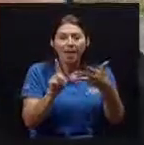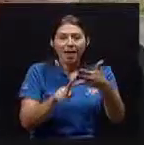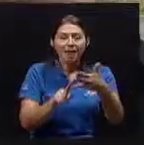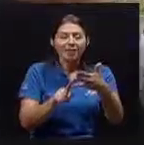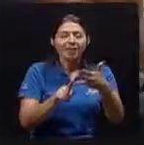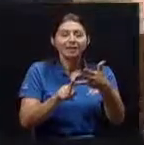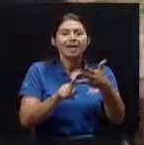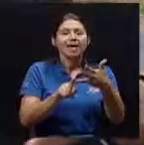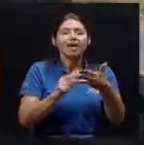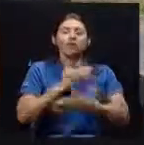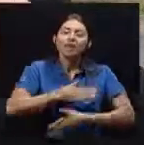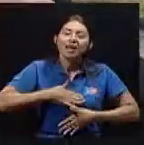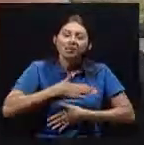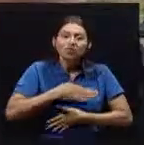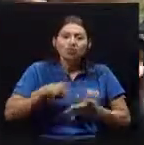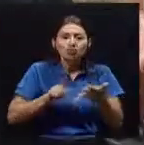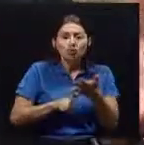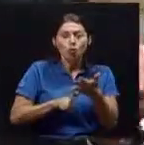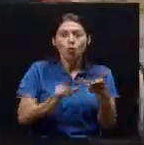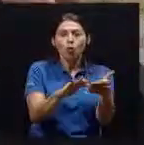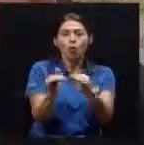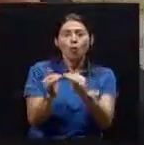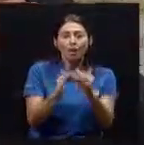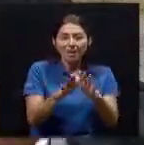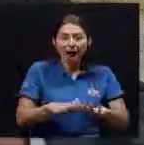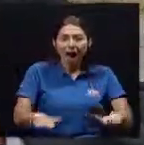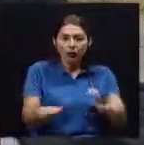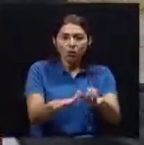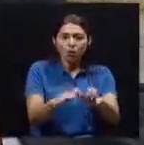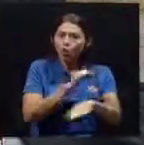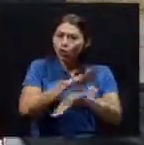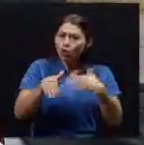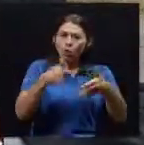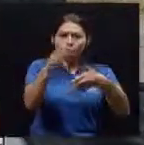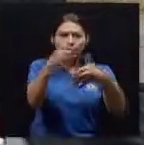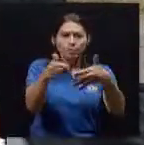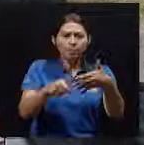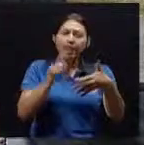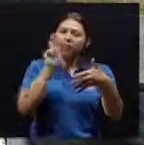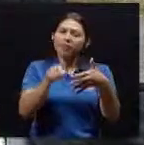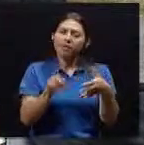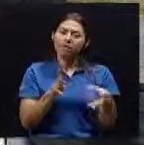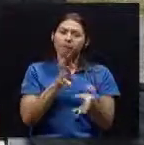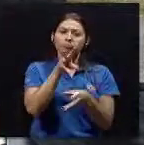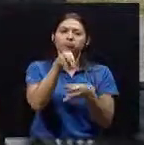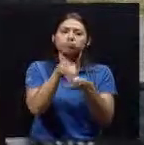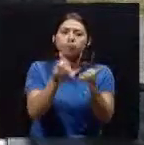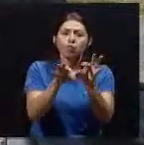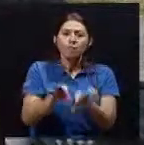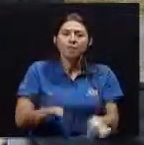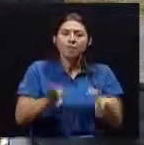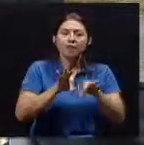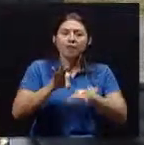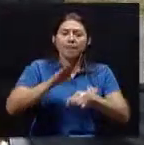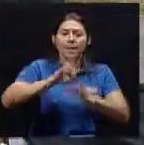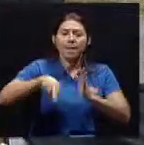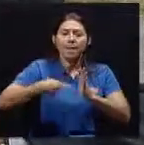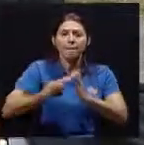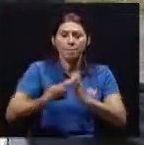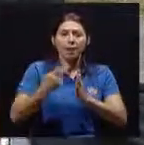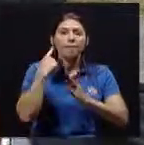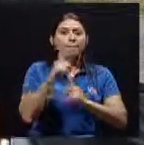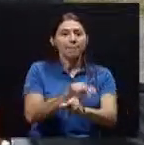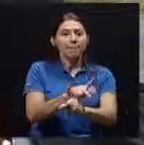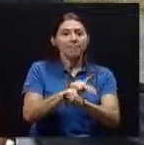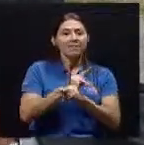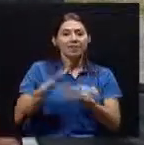tema de la recreación, el tema de lo comunitario, jueguen también un papel muy importante en lo que es la prevención integral